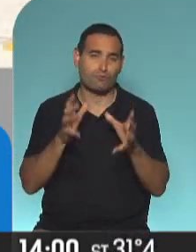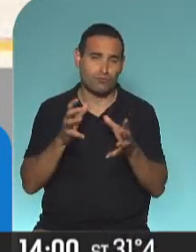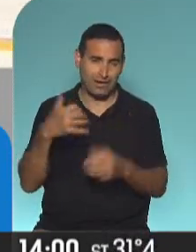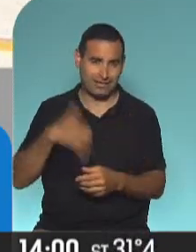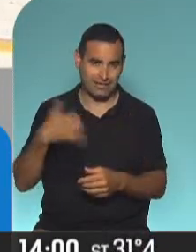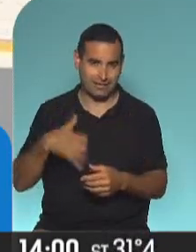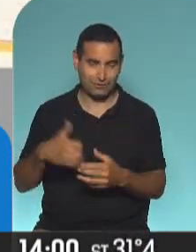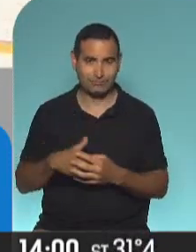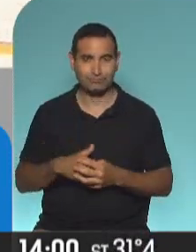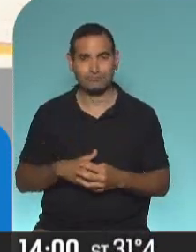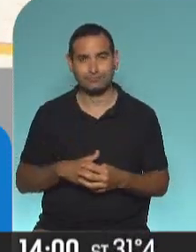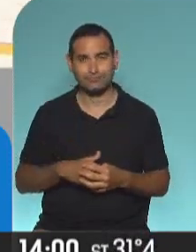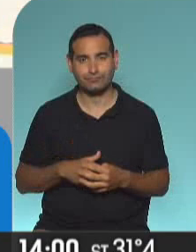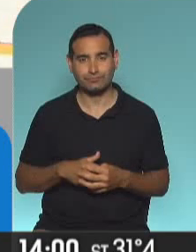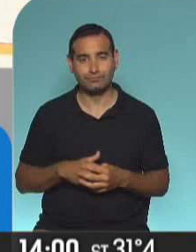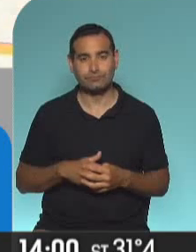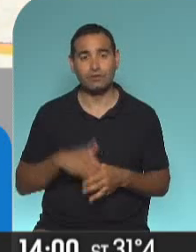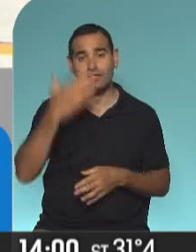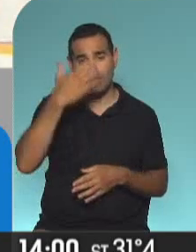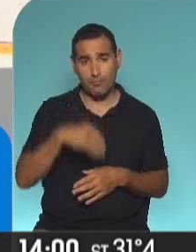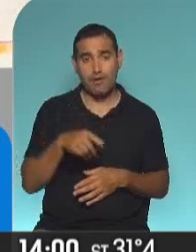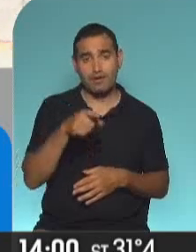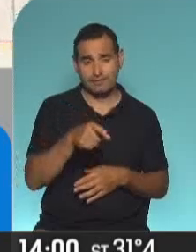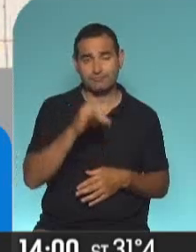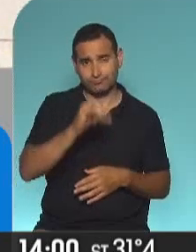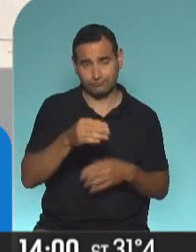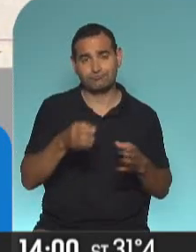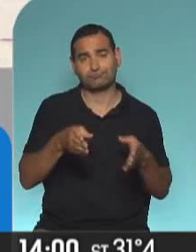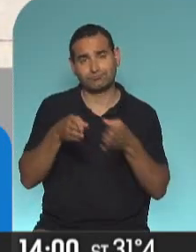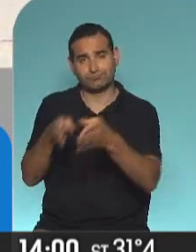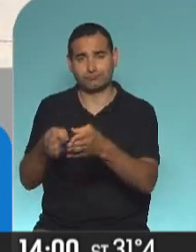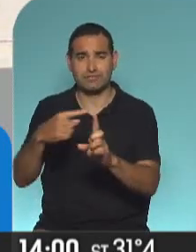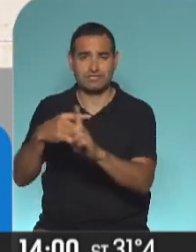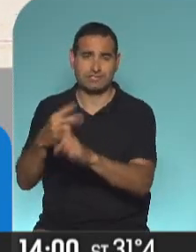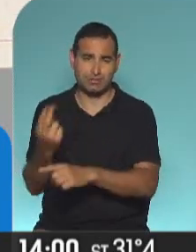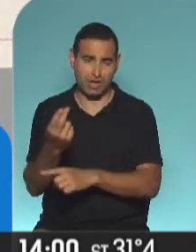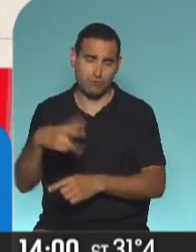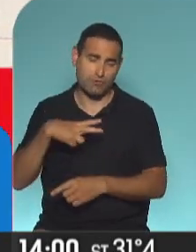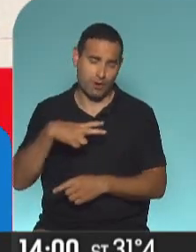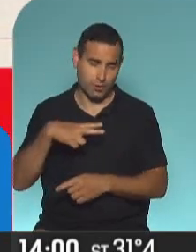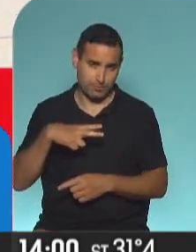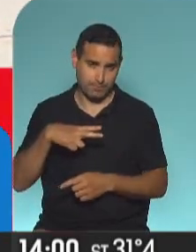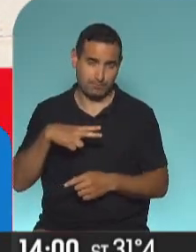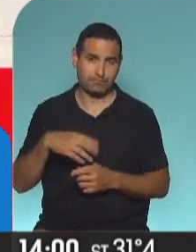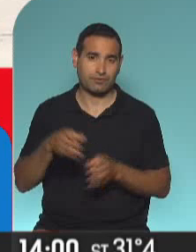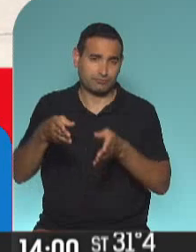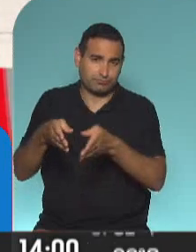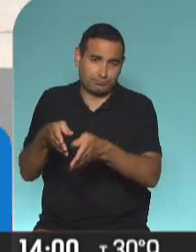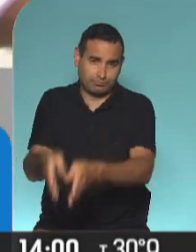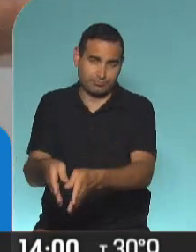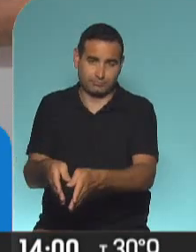argentino. Después, sus restos sí serán llevados a un cementerio privado, en donde